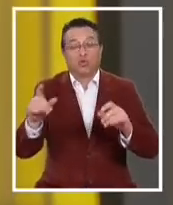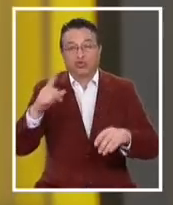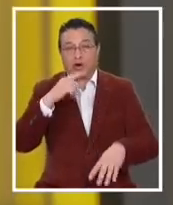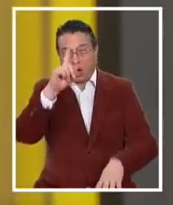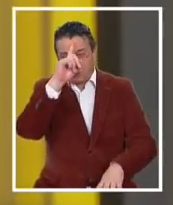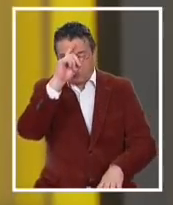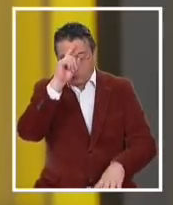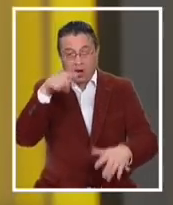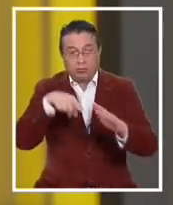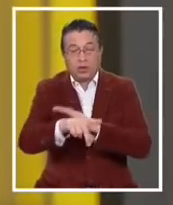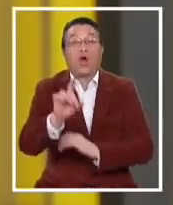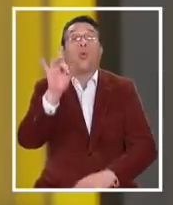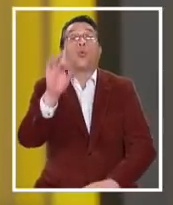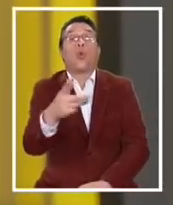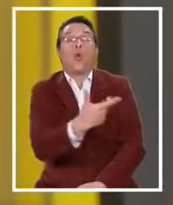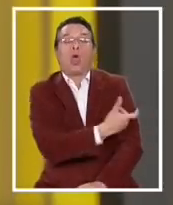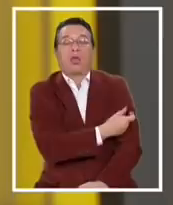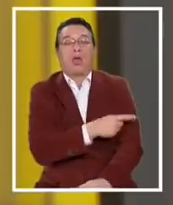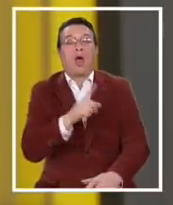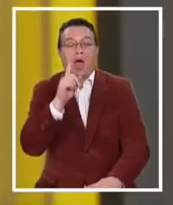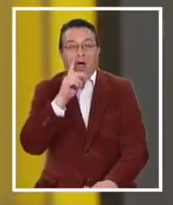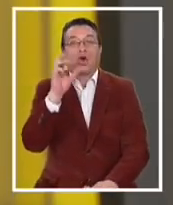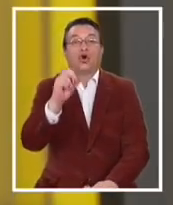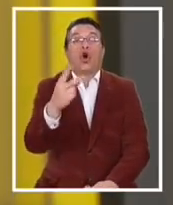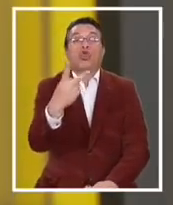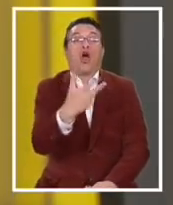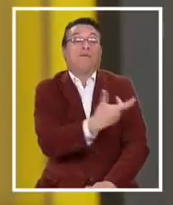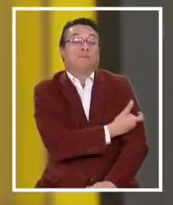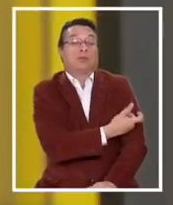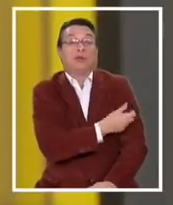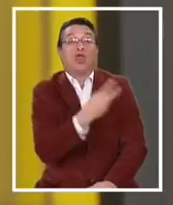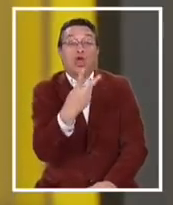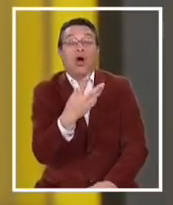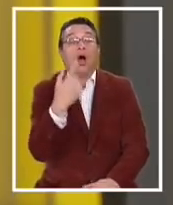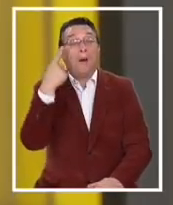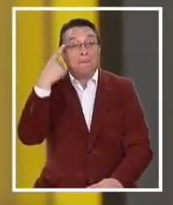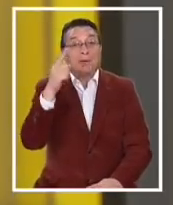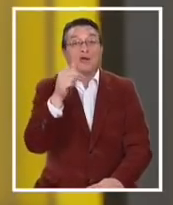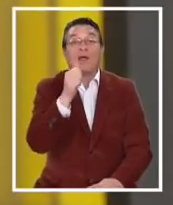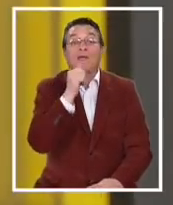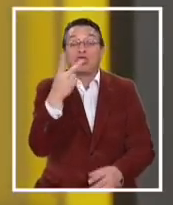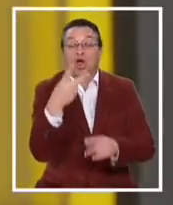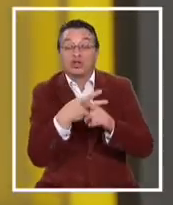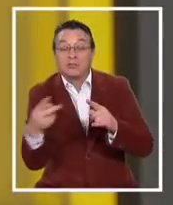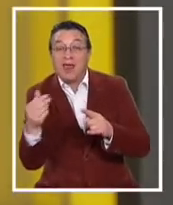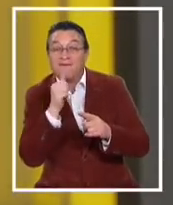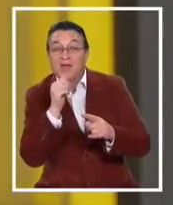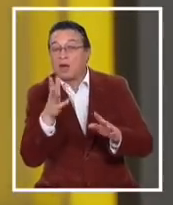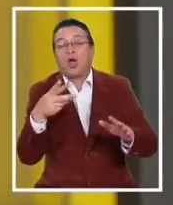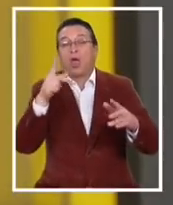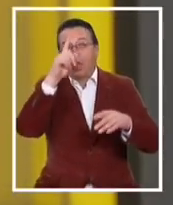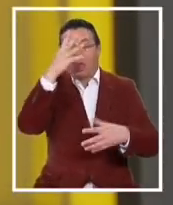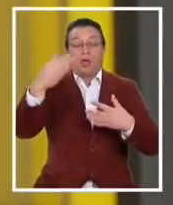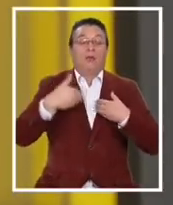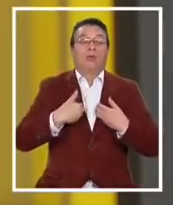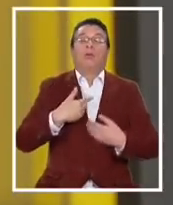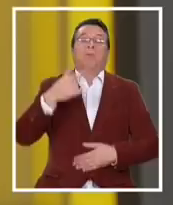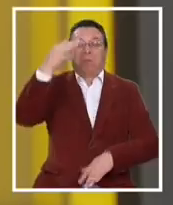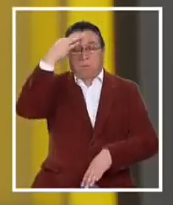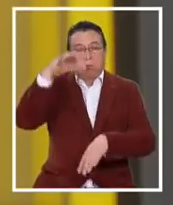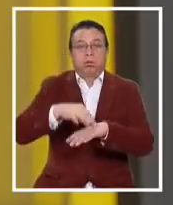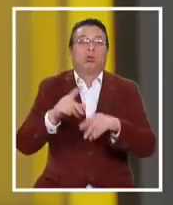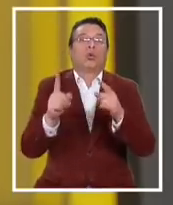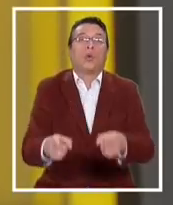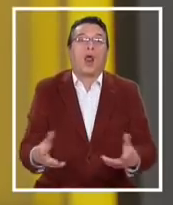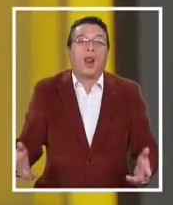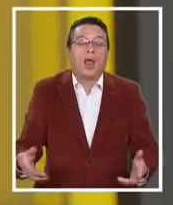tienen solo una dosis puesta o tienen las 2 dosis y no ha pasado todavía el periodo en que montan respuesta inmune. Si nosotros nos apuramos lo